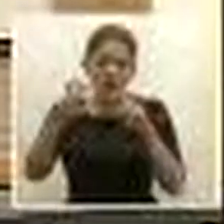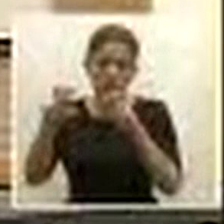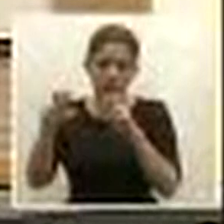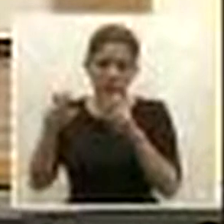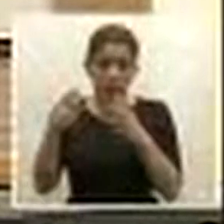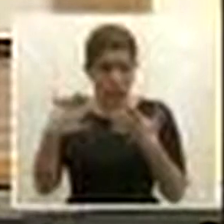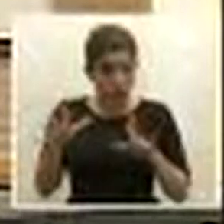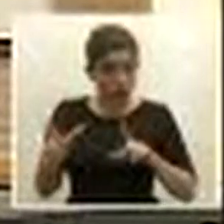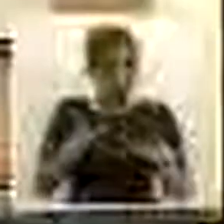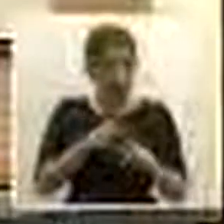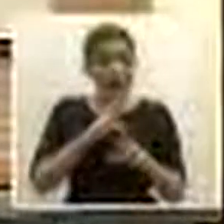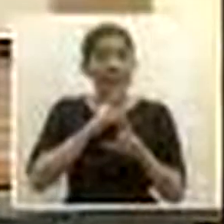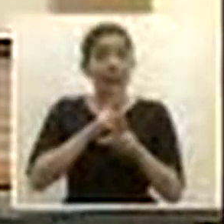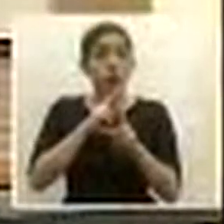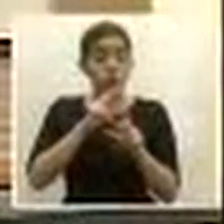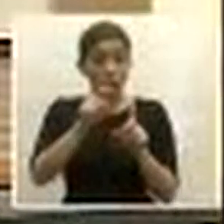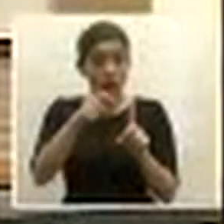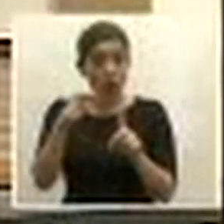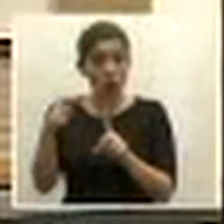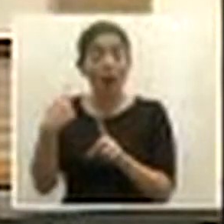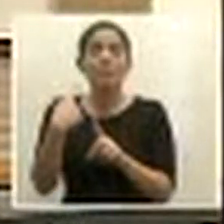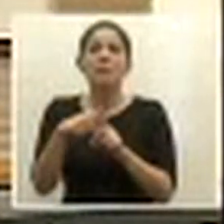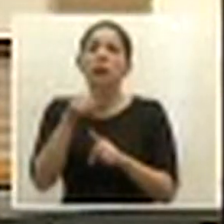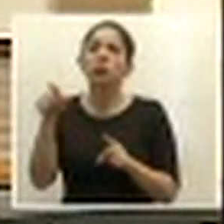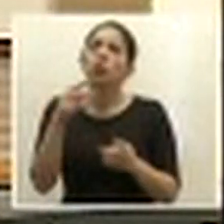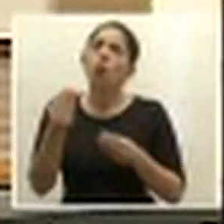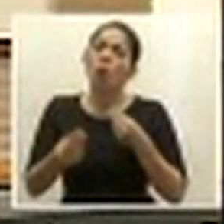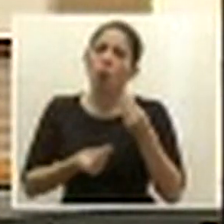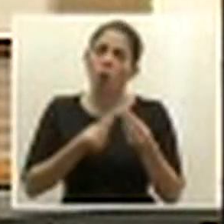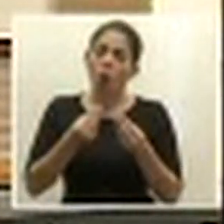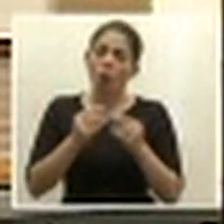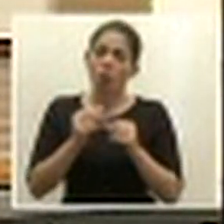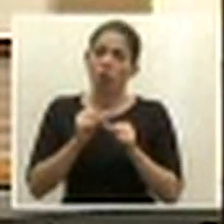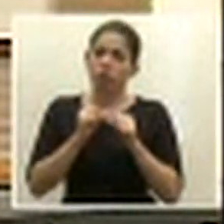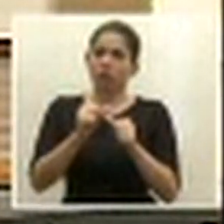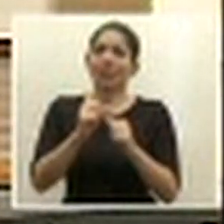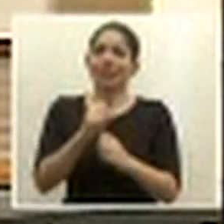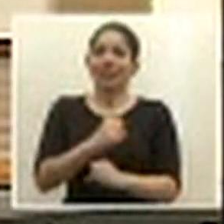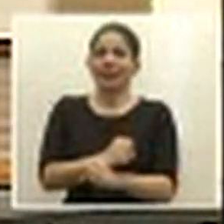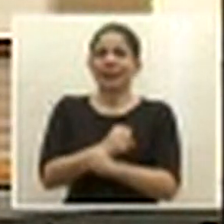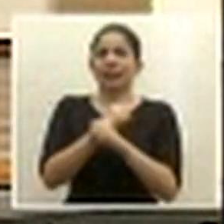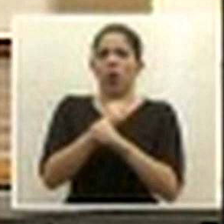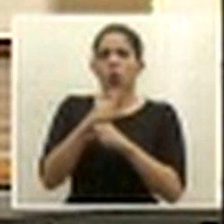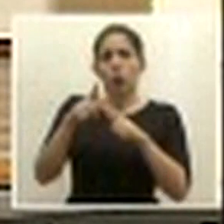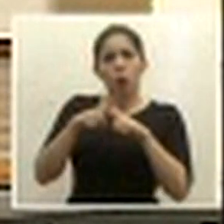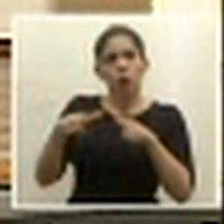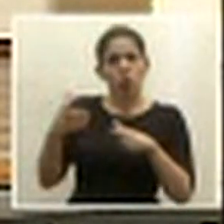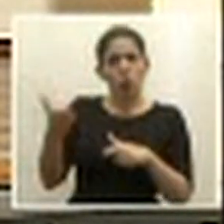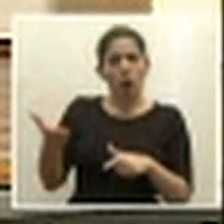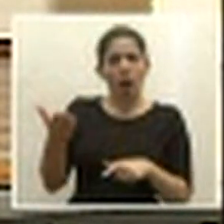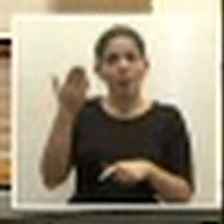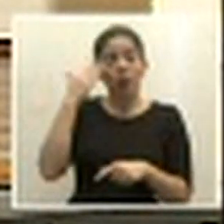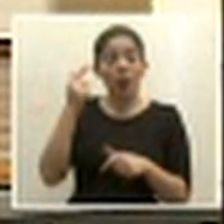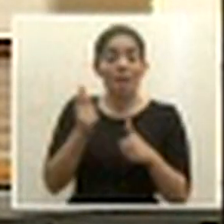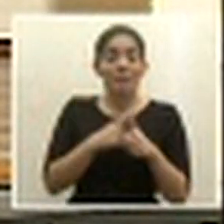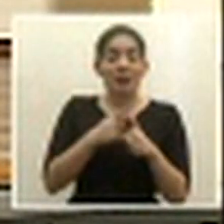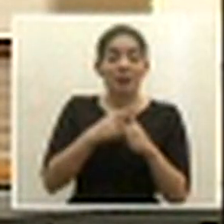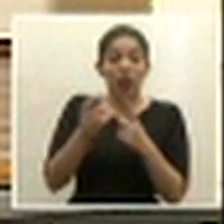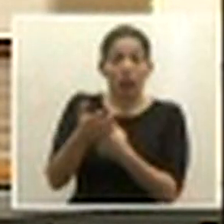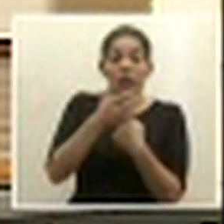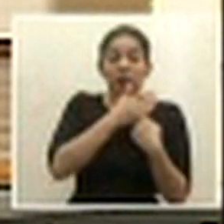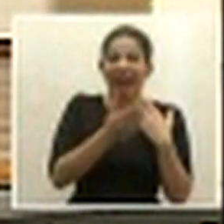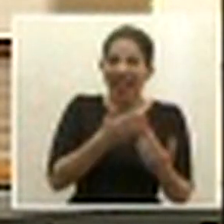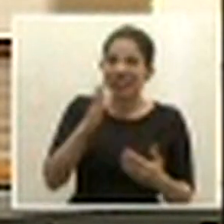hay resultados de esas pruebas? ¿Y cómo hicieron para mantener la seguridad en ese distrito tras el aislamiento de casi